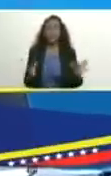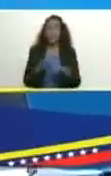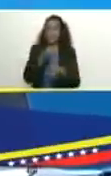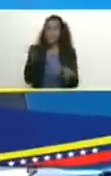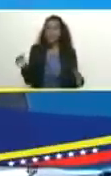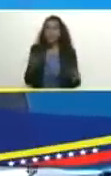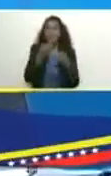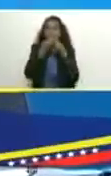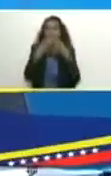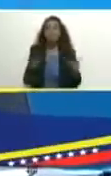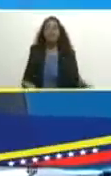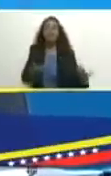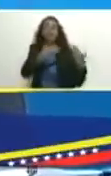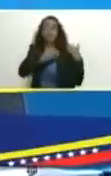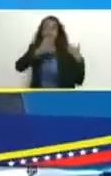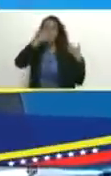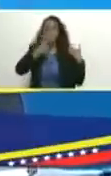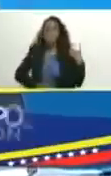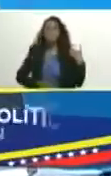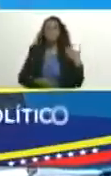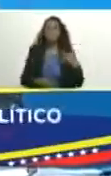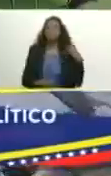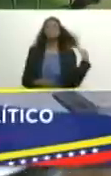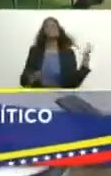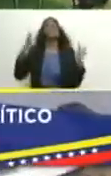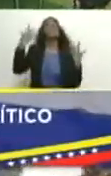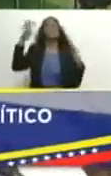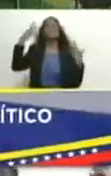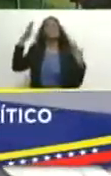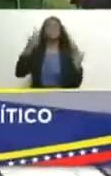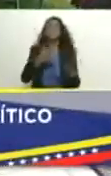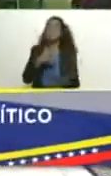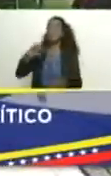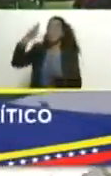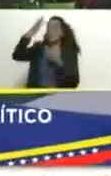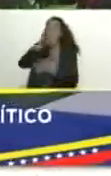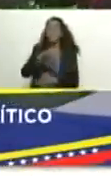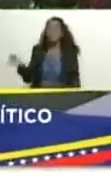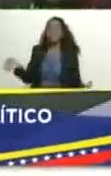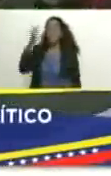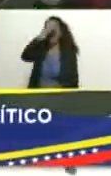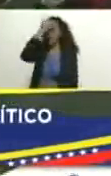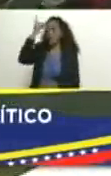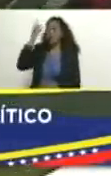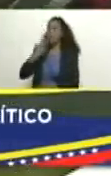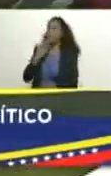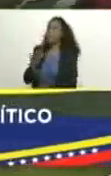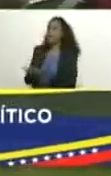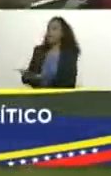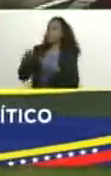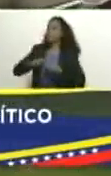extraordinaria y enorme responsabilidad que nos ha dado. Excelente, Diosdado, gracias.